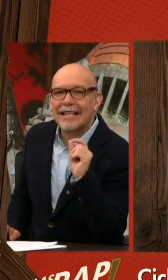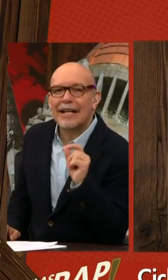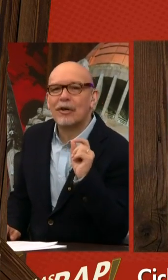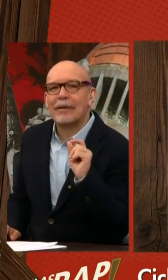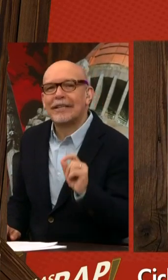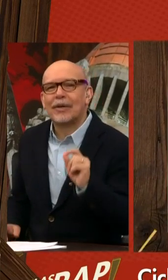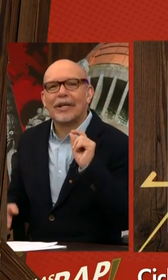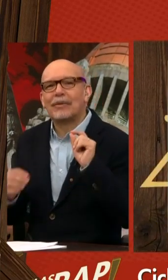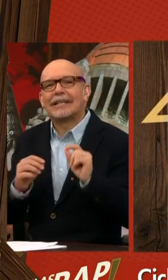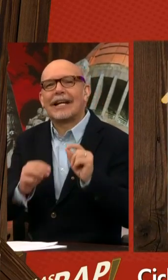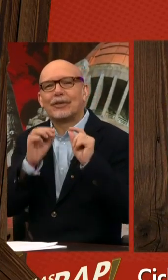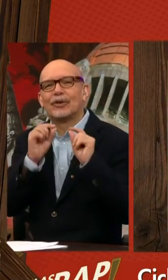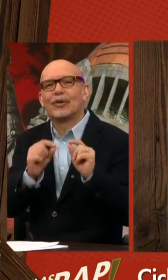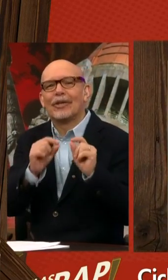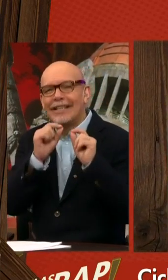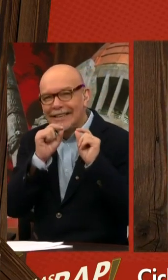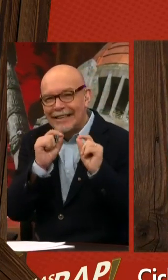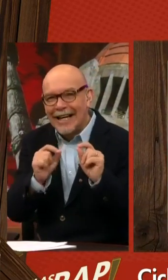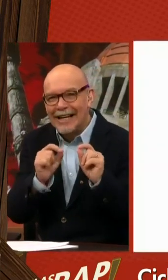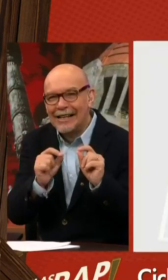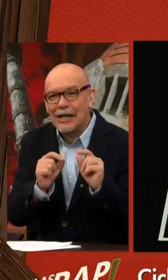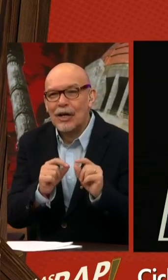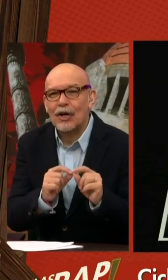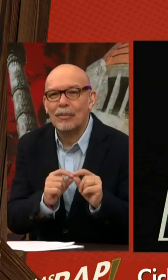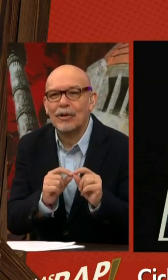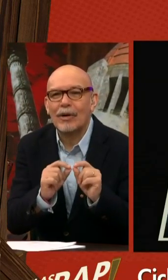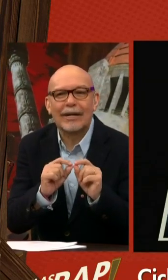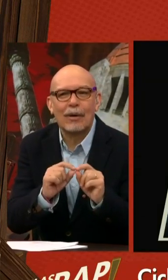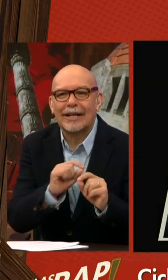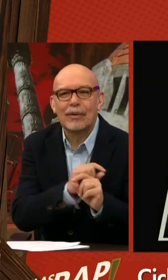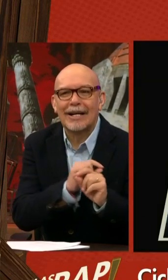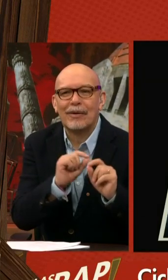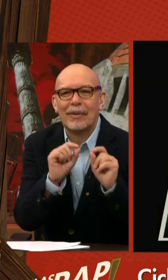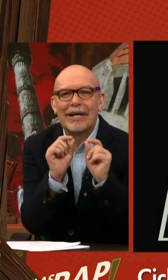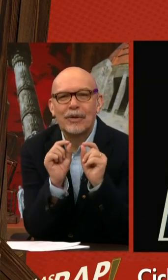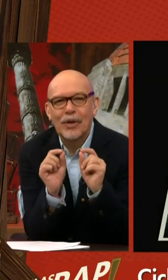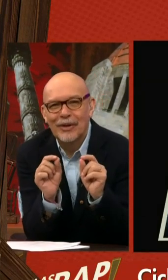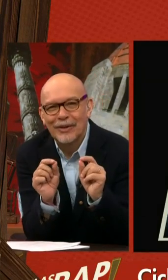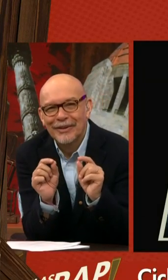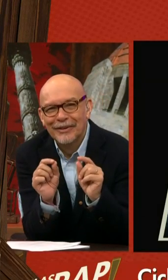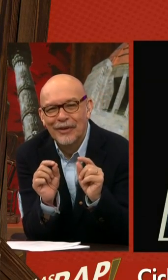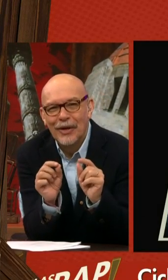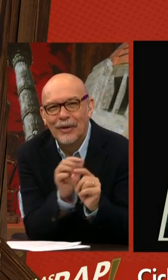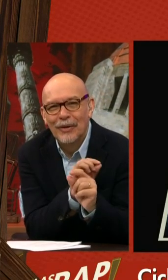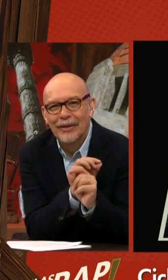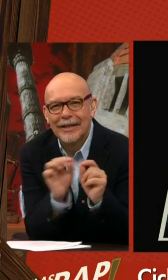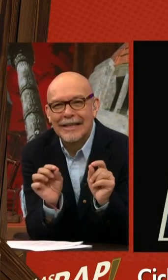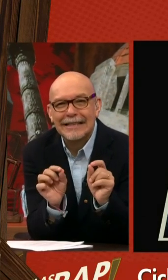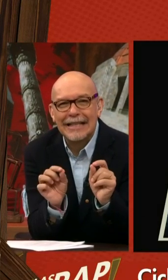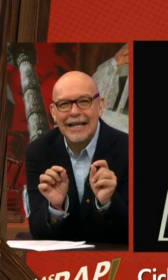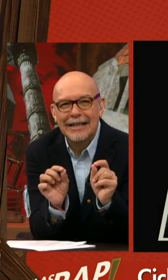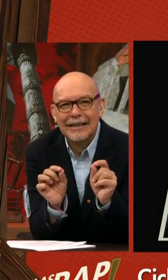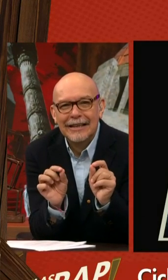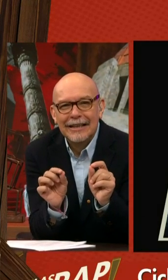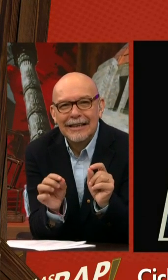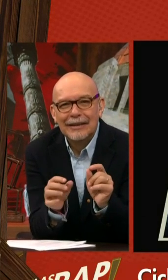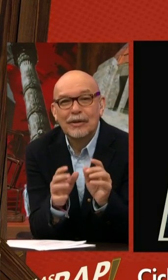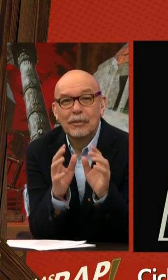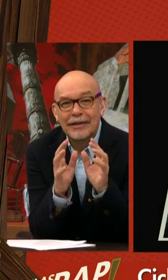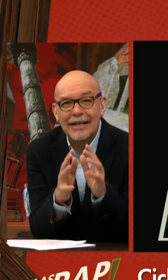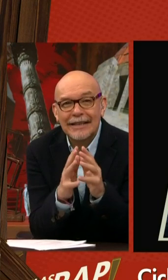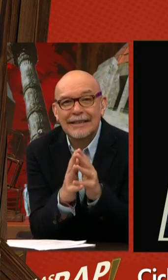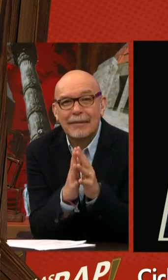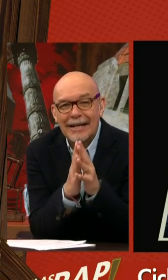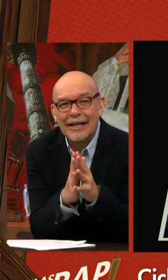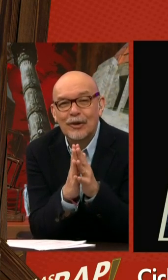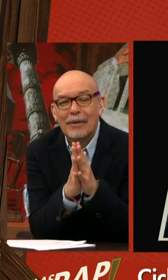Poniente se hayan convertido en una atracción turística. No. Como en cualquier lugar de Nueva York, ¿no? O de Disney,